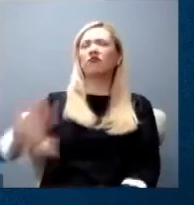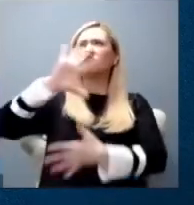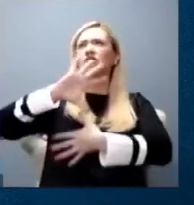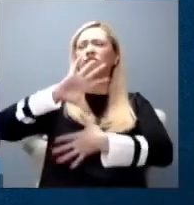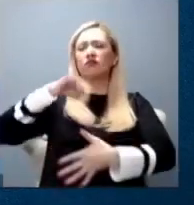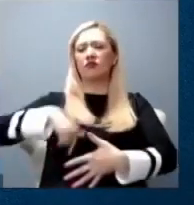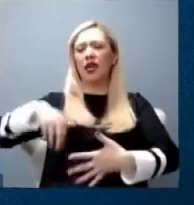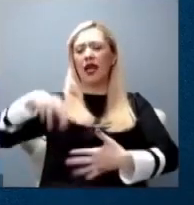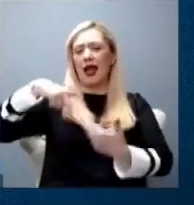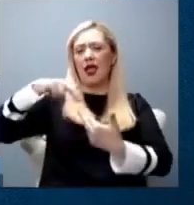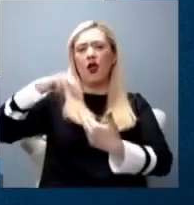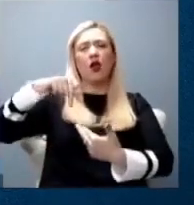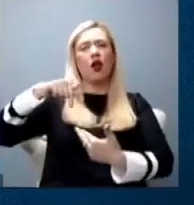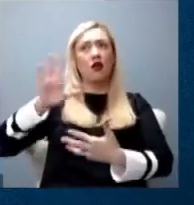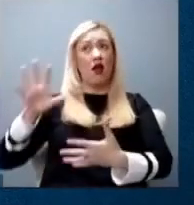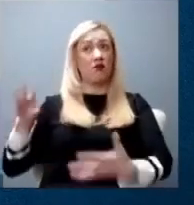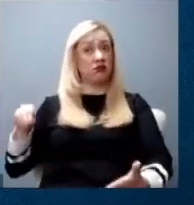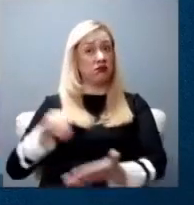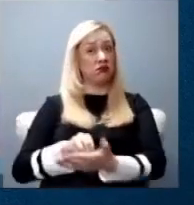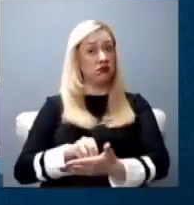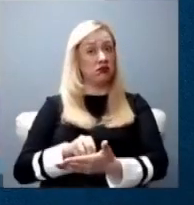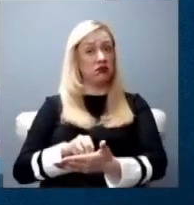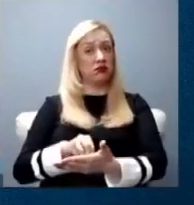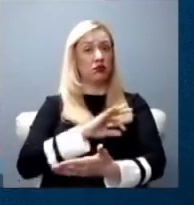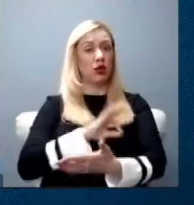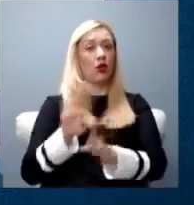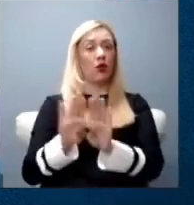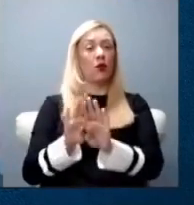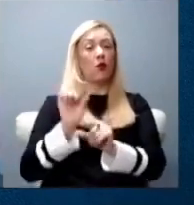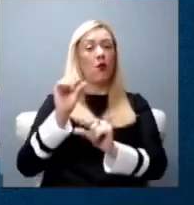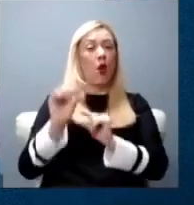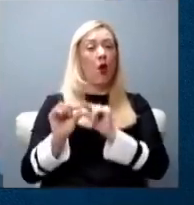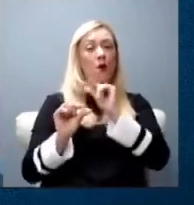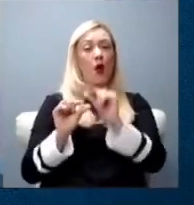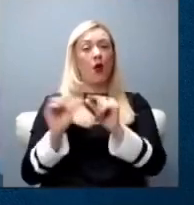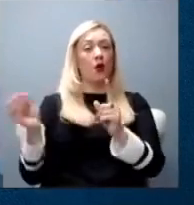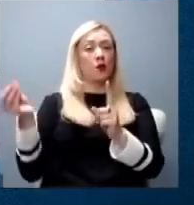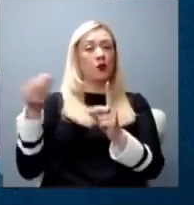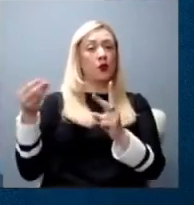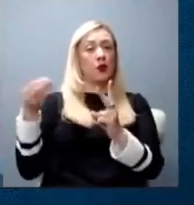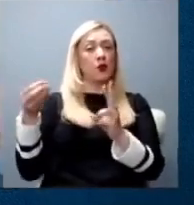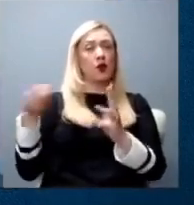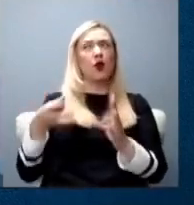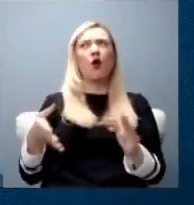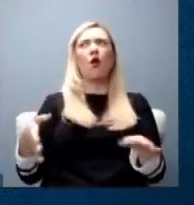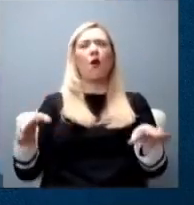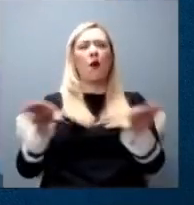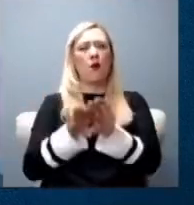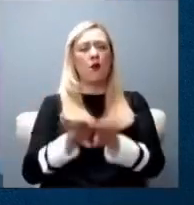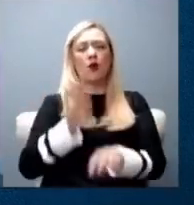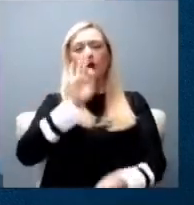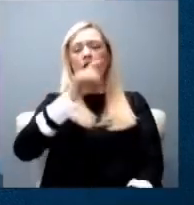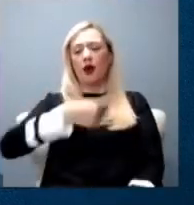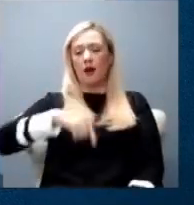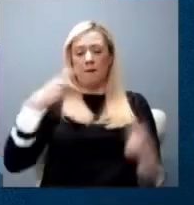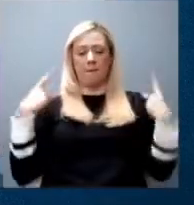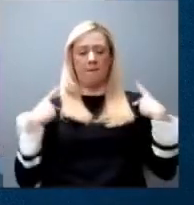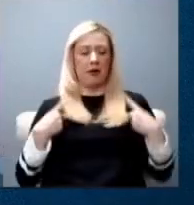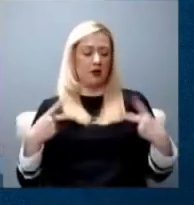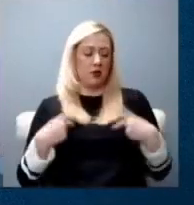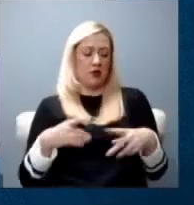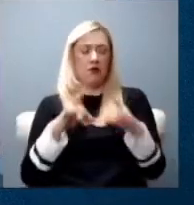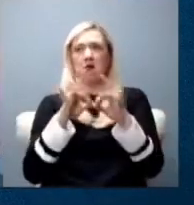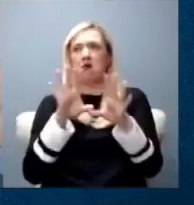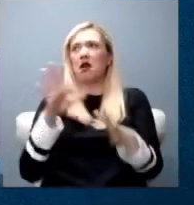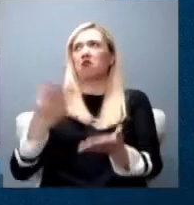región, se habla del principio de subsidiariedad. ¿En qué consiste ese principio? ¿Qué es lo que tiene, digamos, un ciudadano, una ciudadana que sufrió violación a